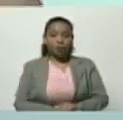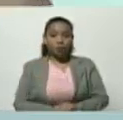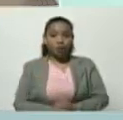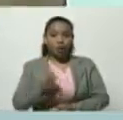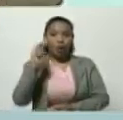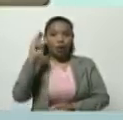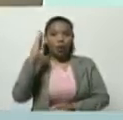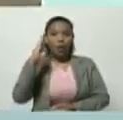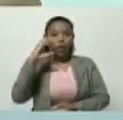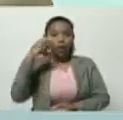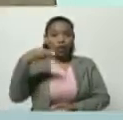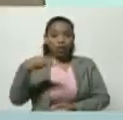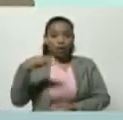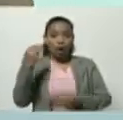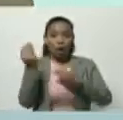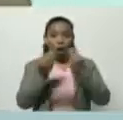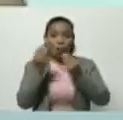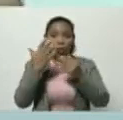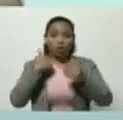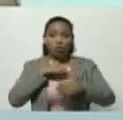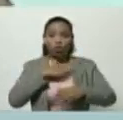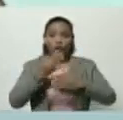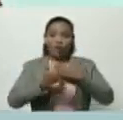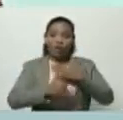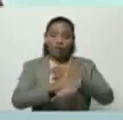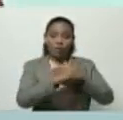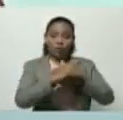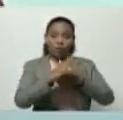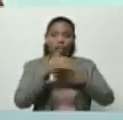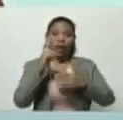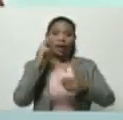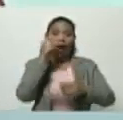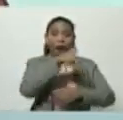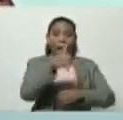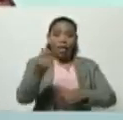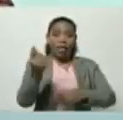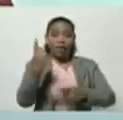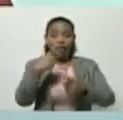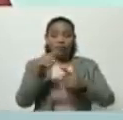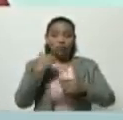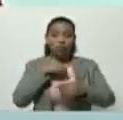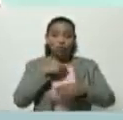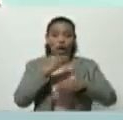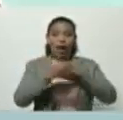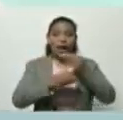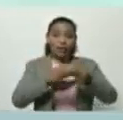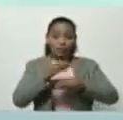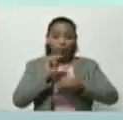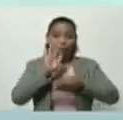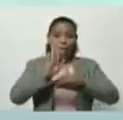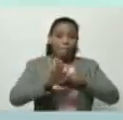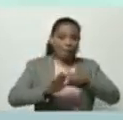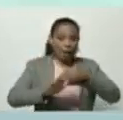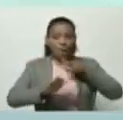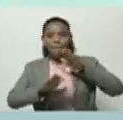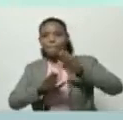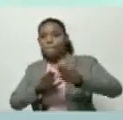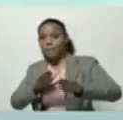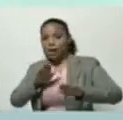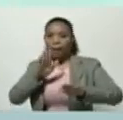Fíjense cómo vamos avanzando. Y debemos ir, cada vez que demos un pasito, debemos consolidar el paso que estamos